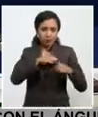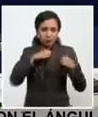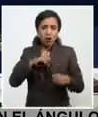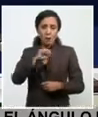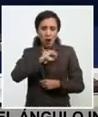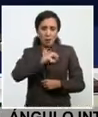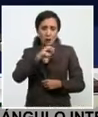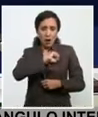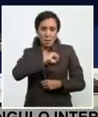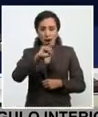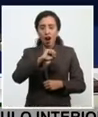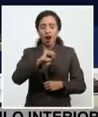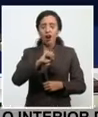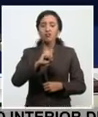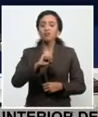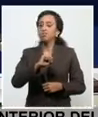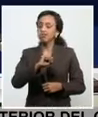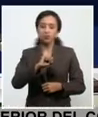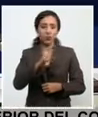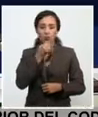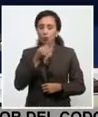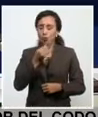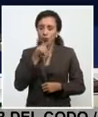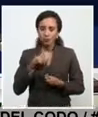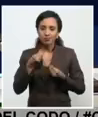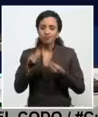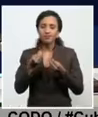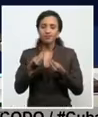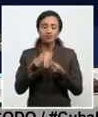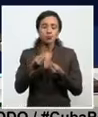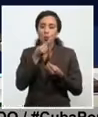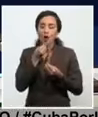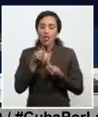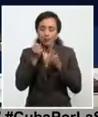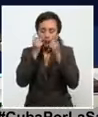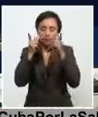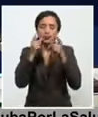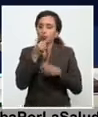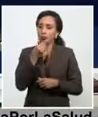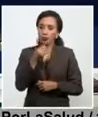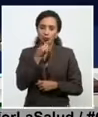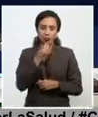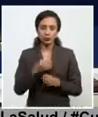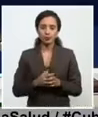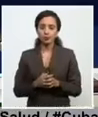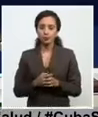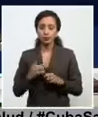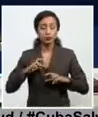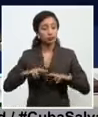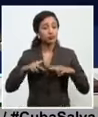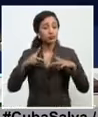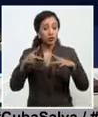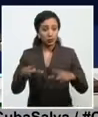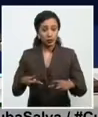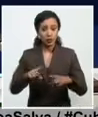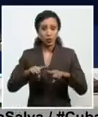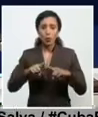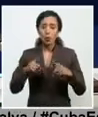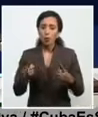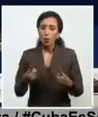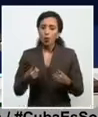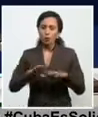y devolverle la vida en ese momento como tal. Reitero, por lo que significa para